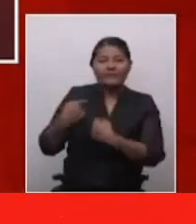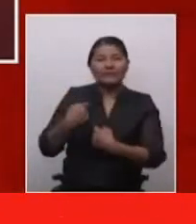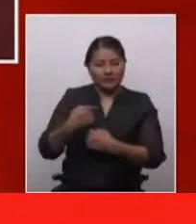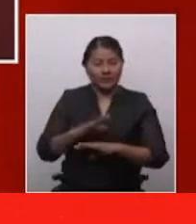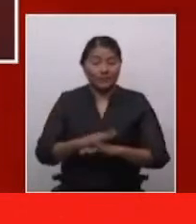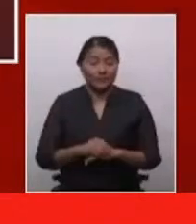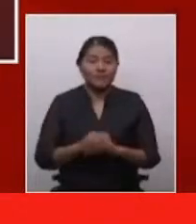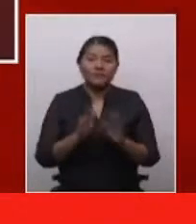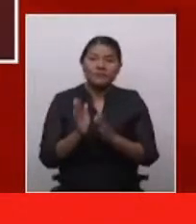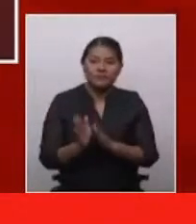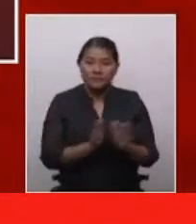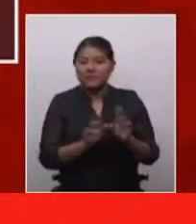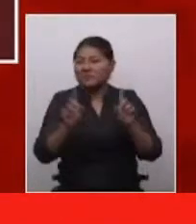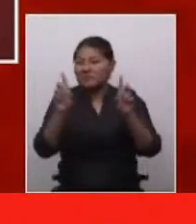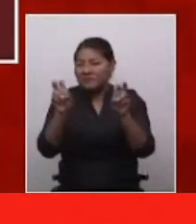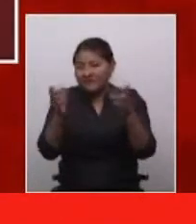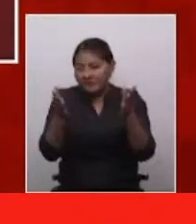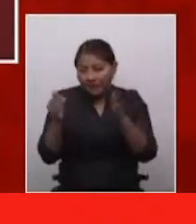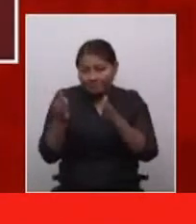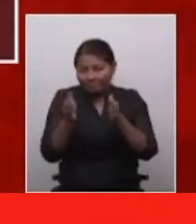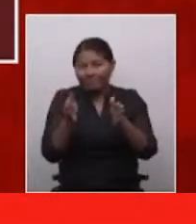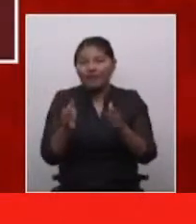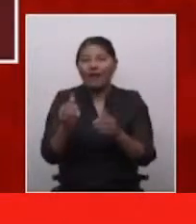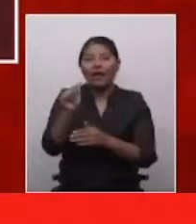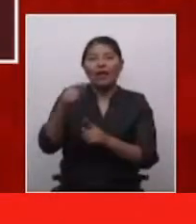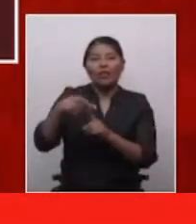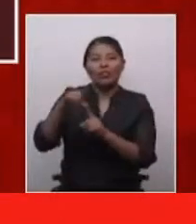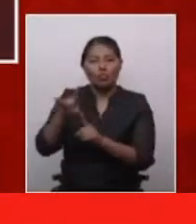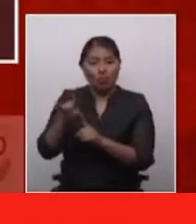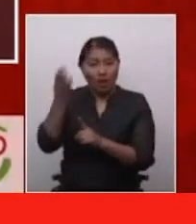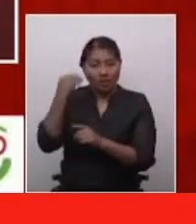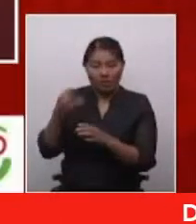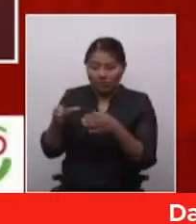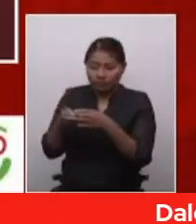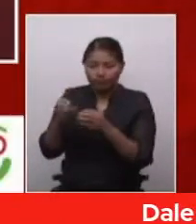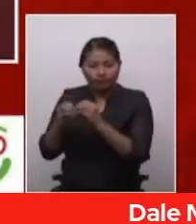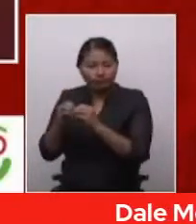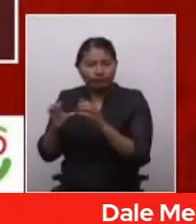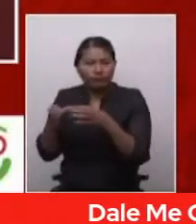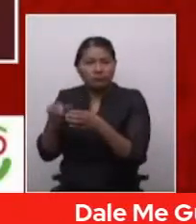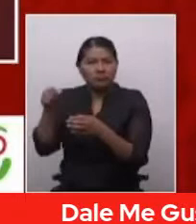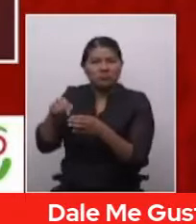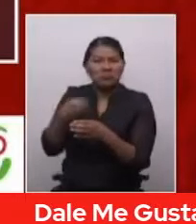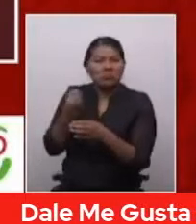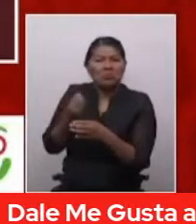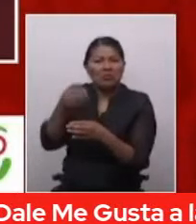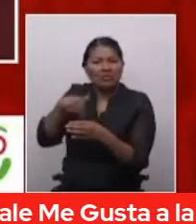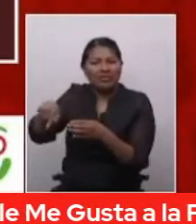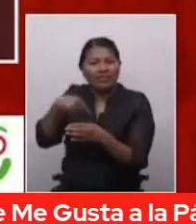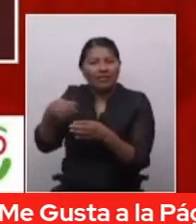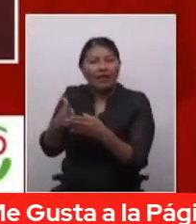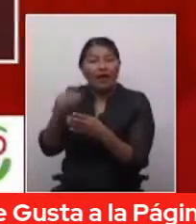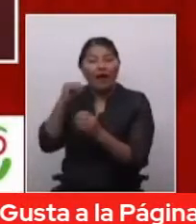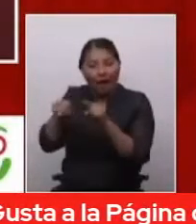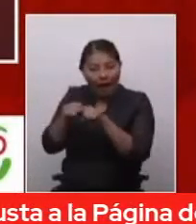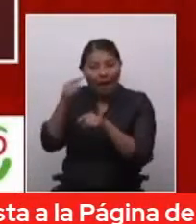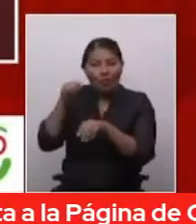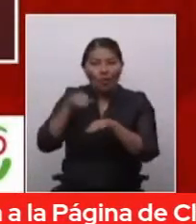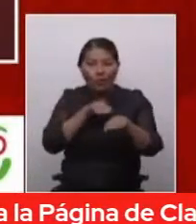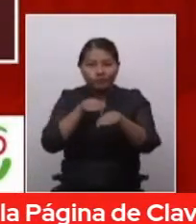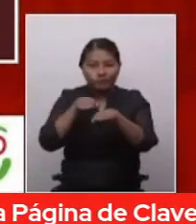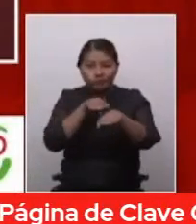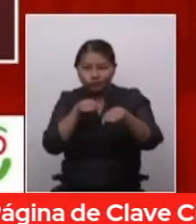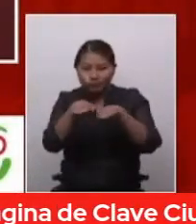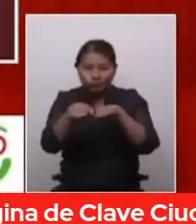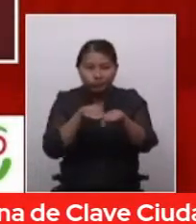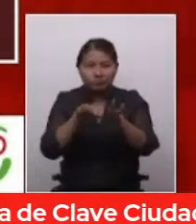No obstante, vamos a hablar de la ATU. Y la ATU es un organismo que se creó ¿para qué? Para que racionalizara el tráfico y el transporte en